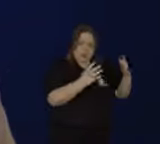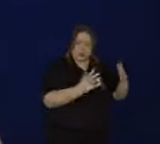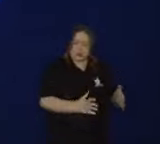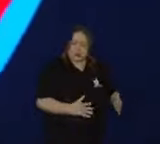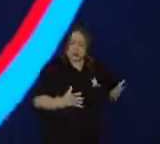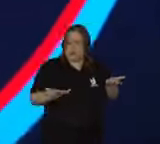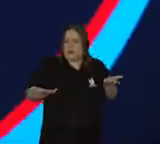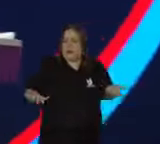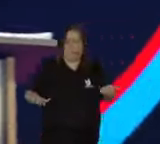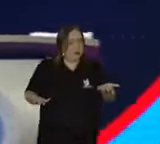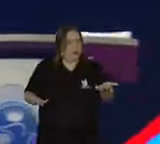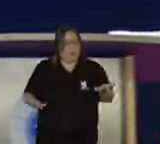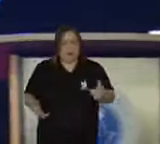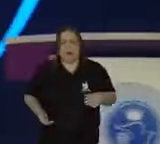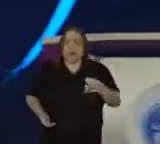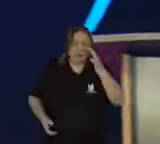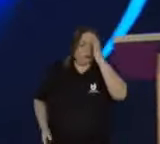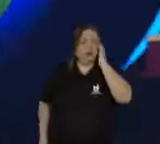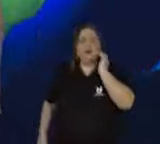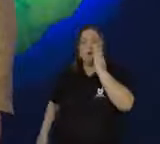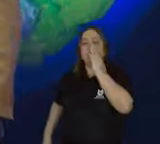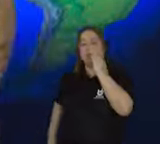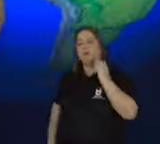Ignoramos las maquinaciones del diablo.